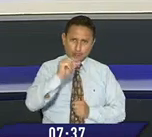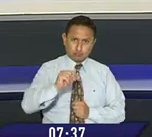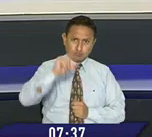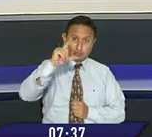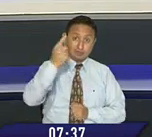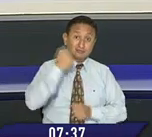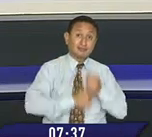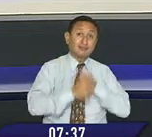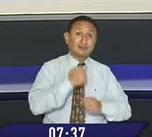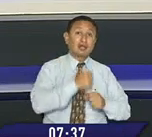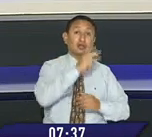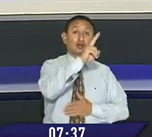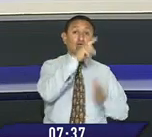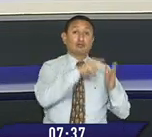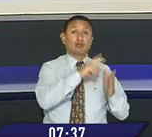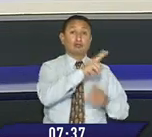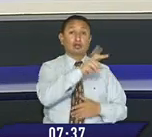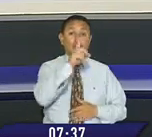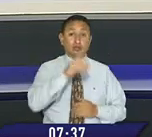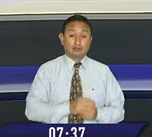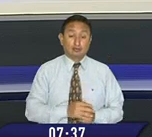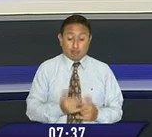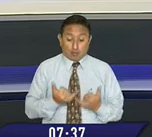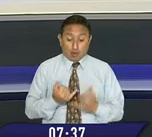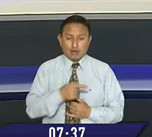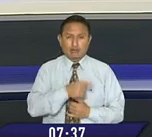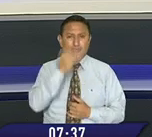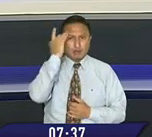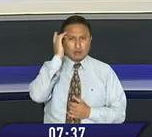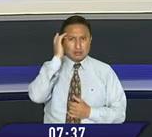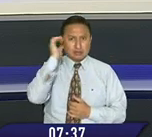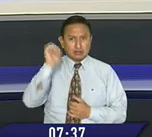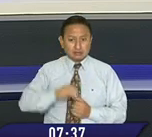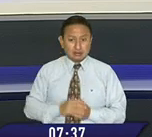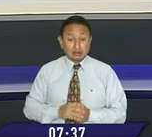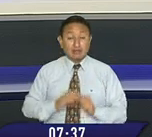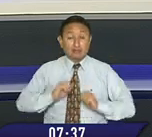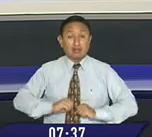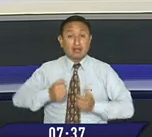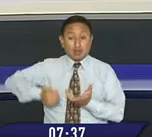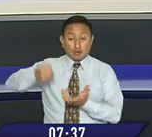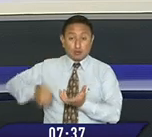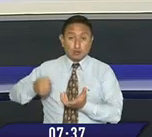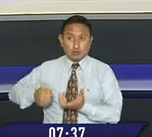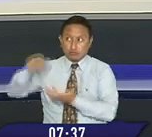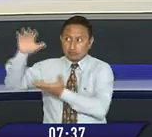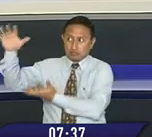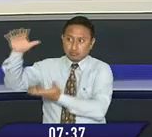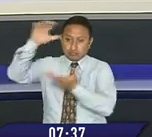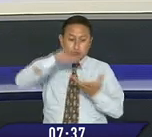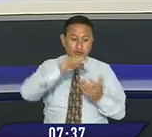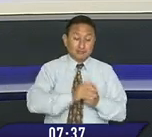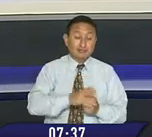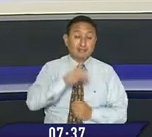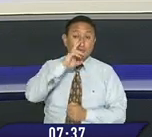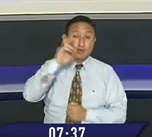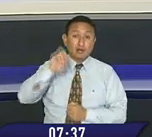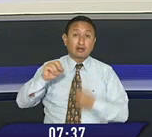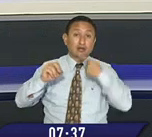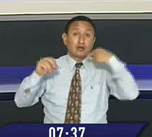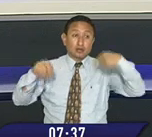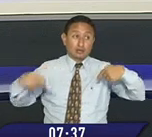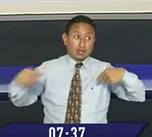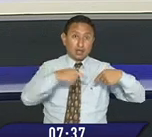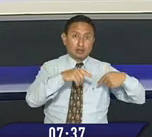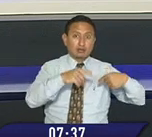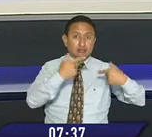2020. Sin embargo, ahora les preocupa la importación de fertilizantes, ya que Ucrania y Rusia son los